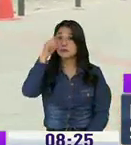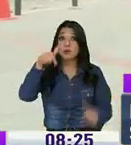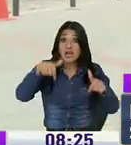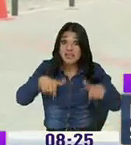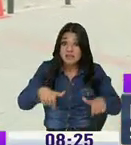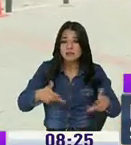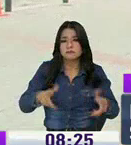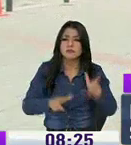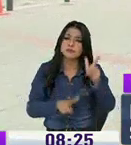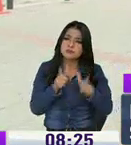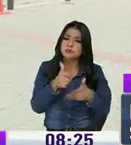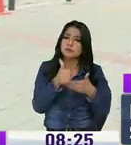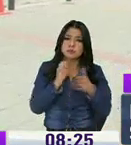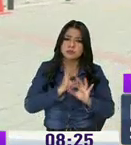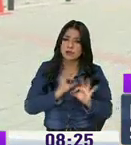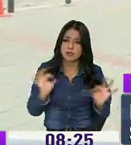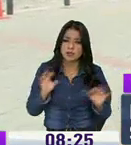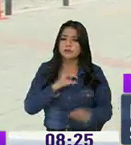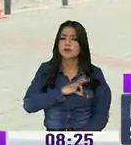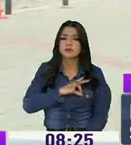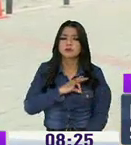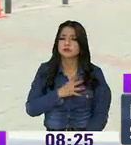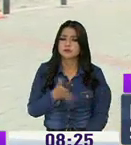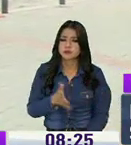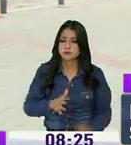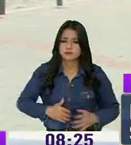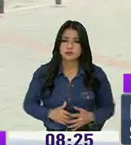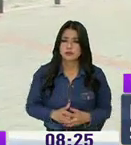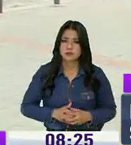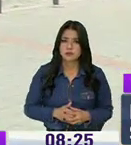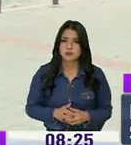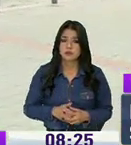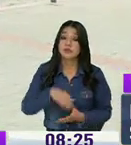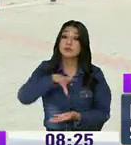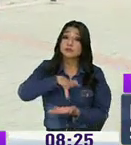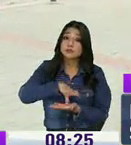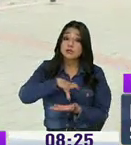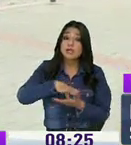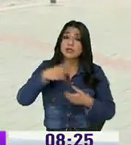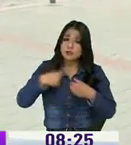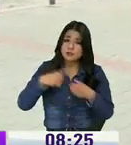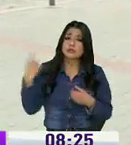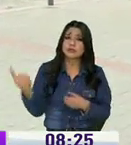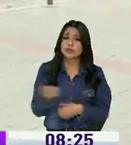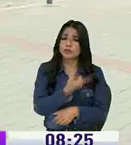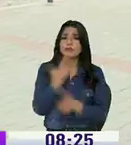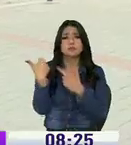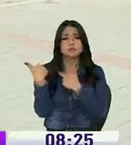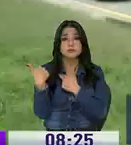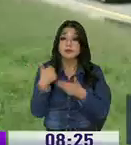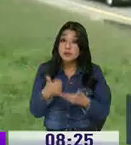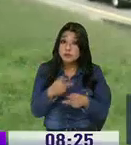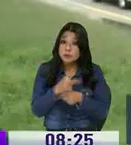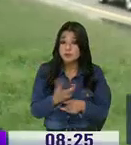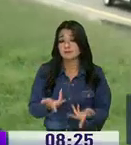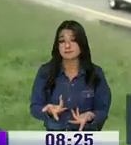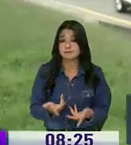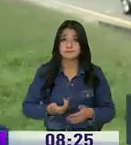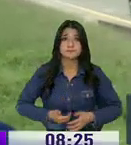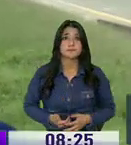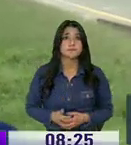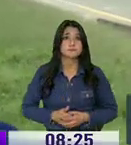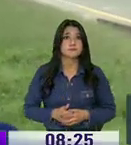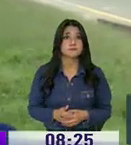no colabora, no tenemos conciencia que es una ciudad de todos y nadie ayuda a cuidar.